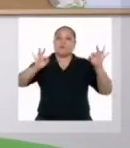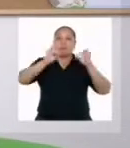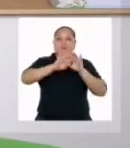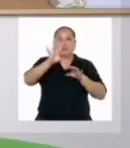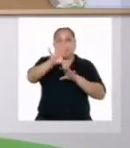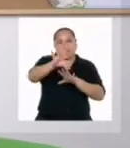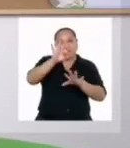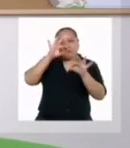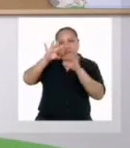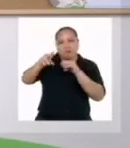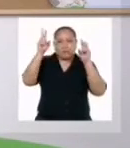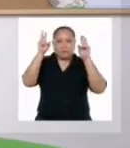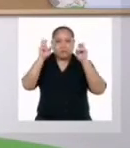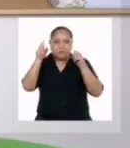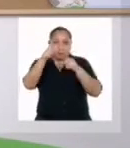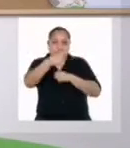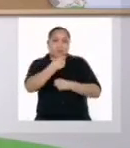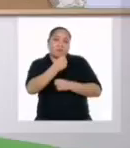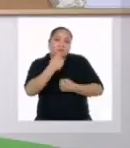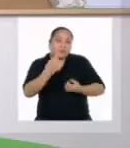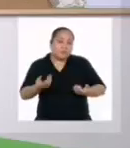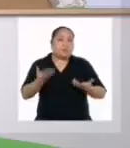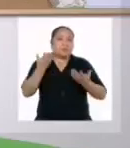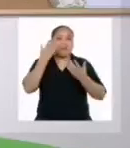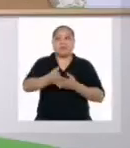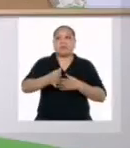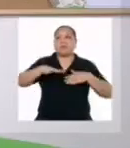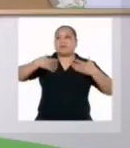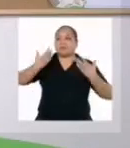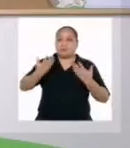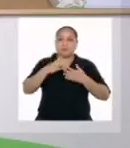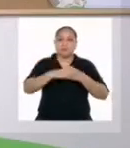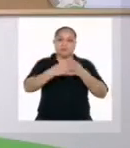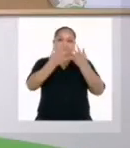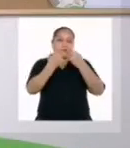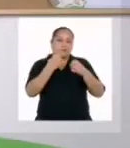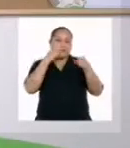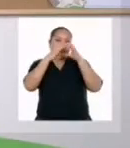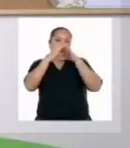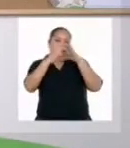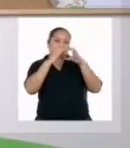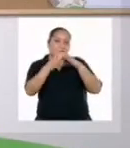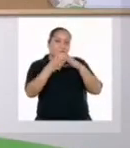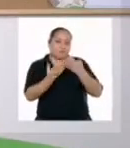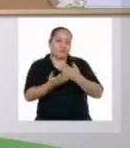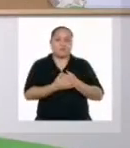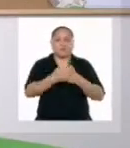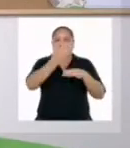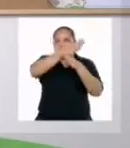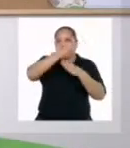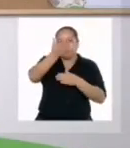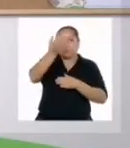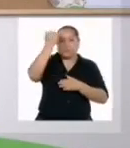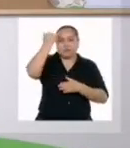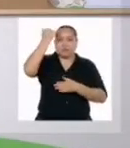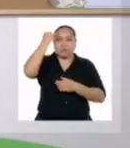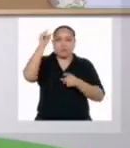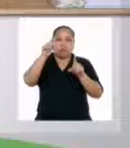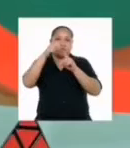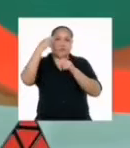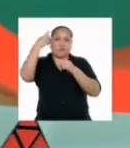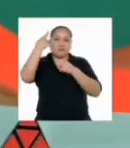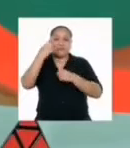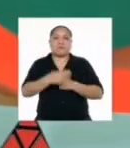que seleccionen un tema de su agrado y sobre el cual quieren comunicar y compartir sus ideas y